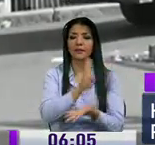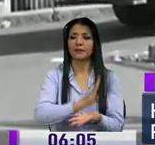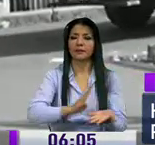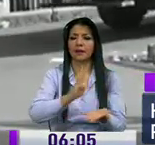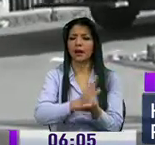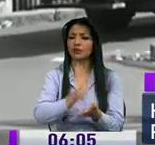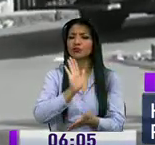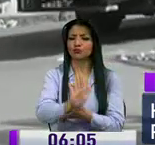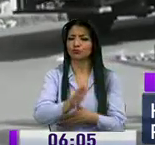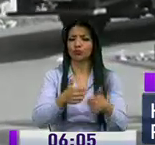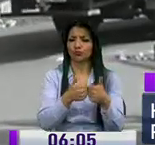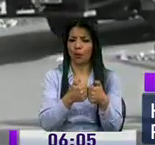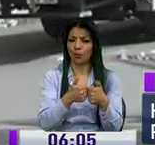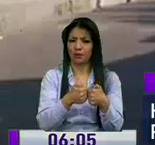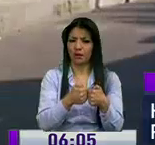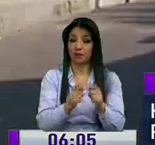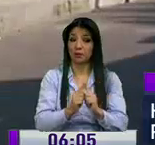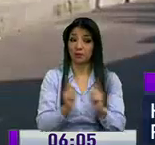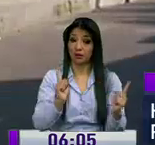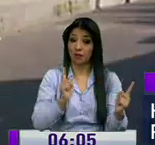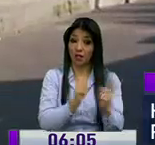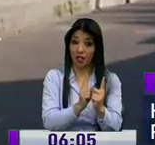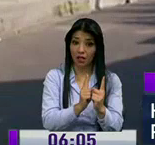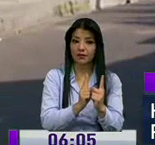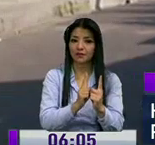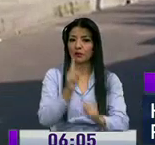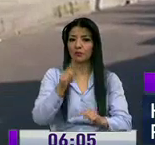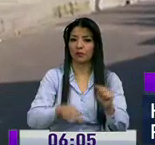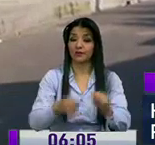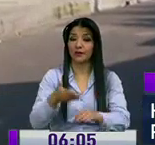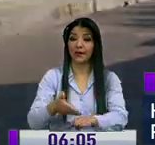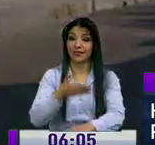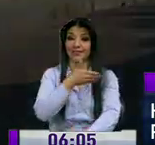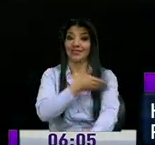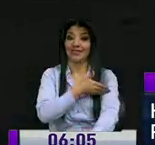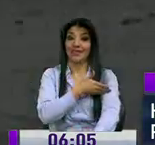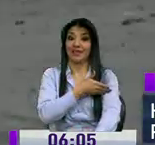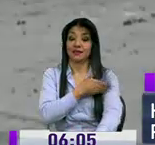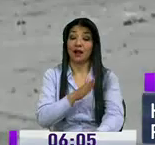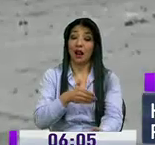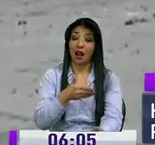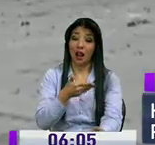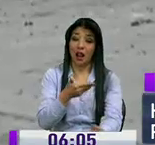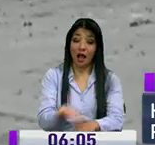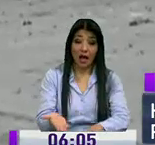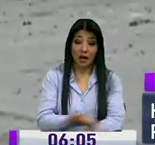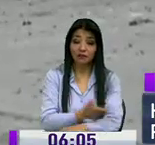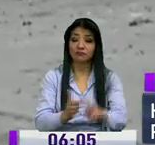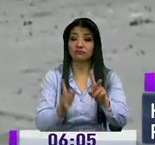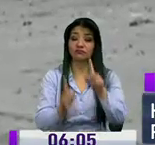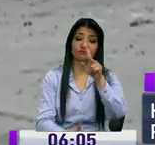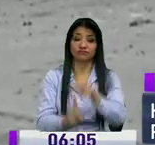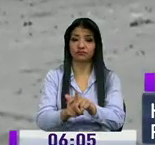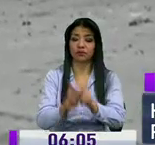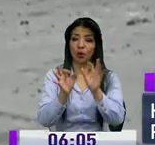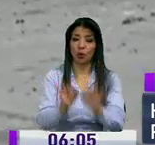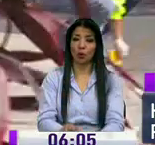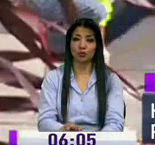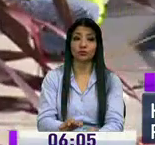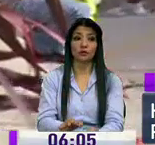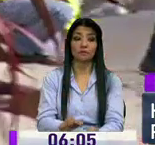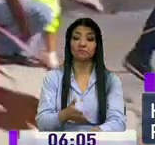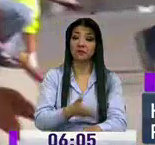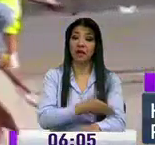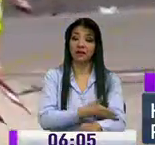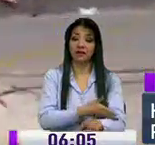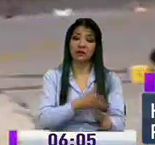pero no logró verla por última vez. Antes de llegar a la casa de su amada, acabaron con su vida. Presuntos sicarios seguían de cerca